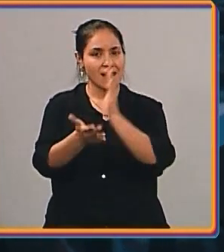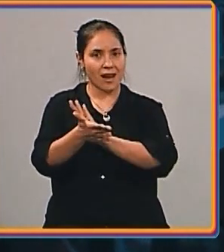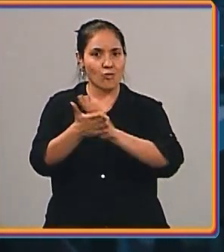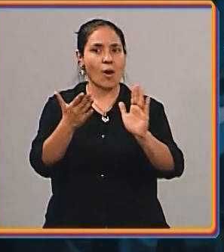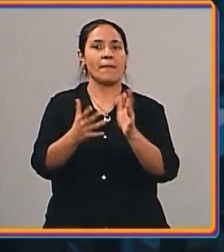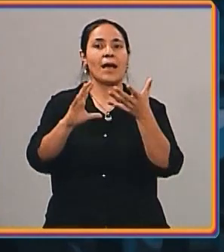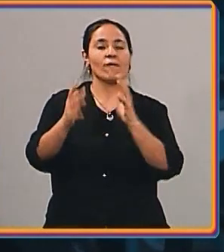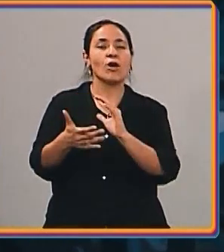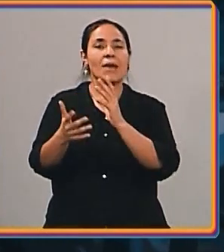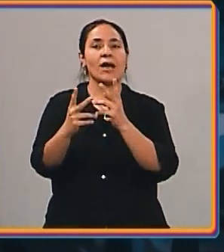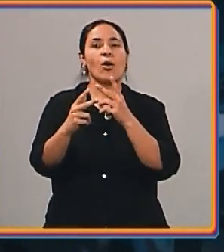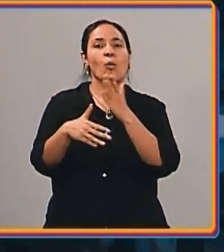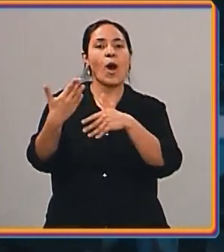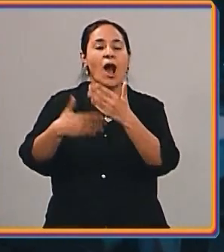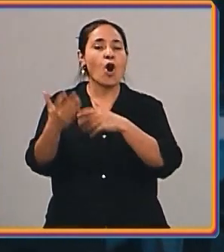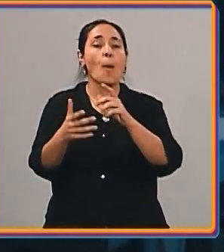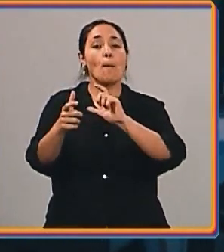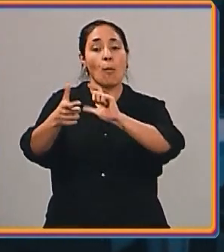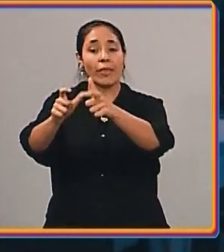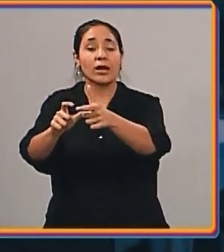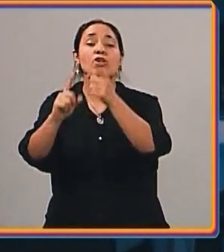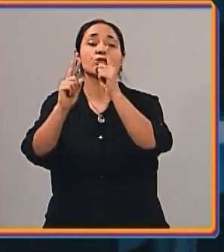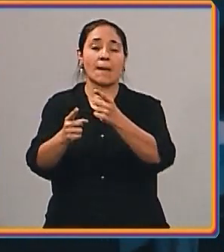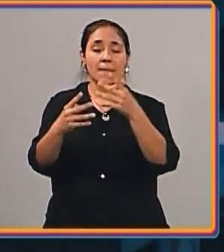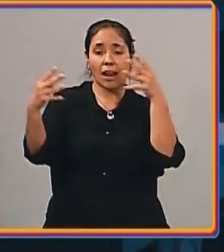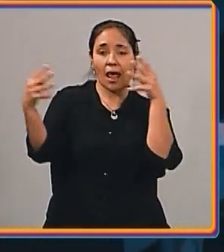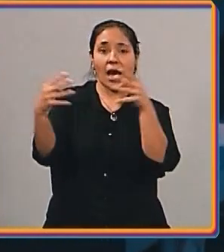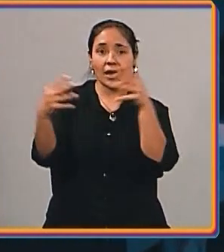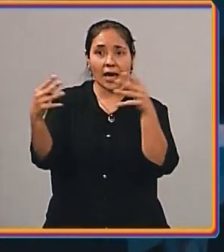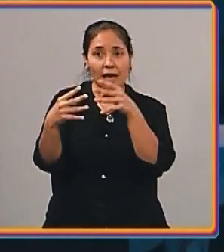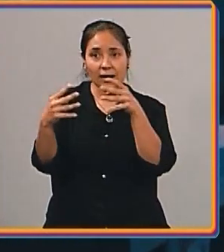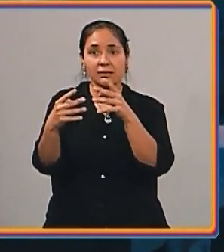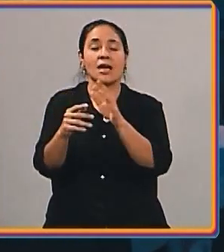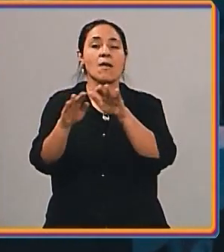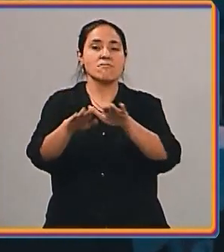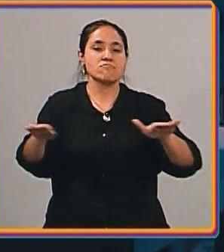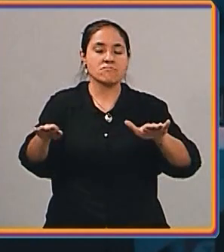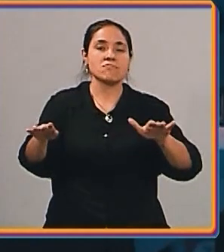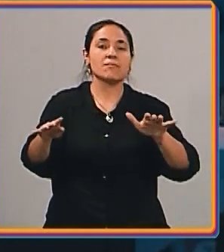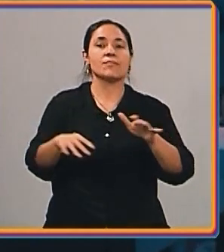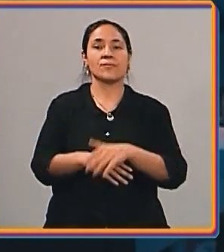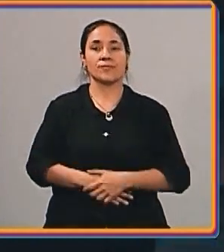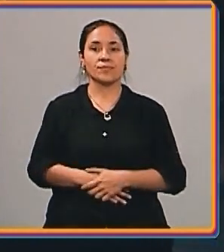que mezclan dinámicas propias de los juegos modernos con los combates de dados propios de los juegos de guerra.